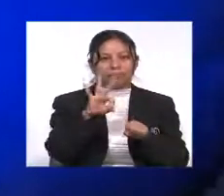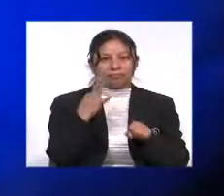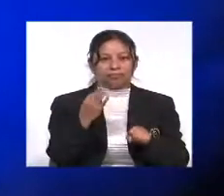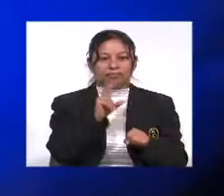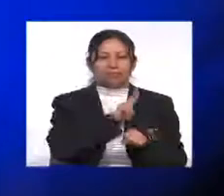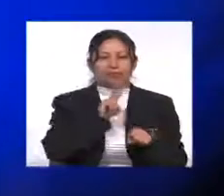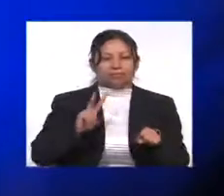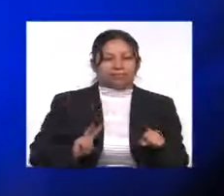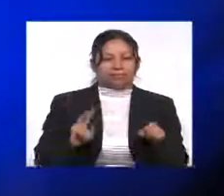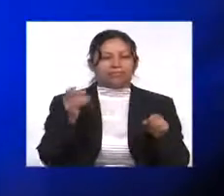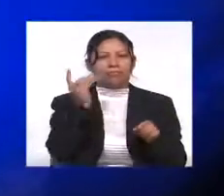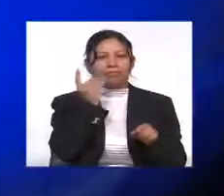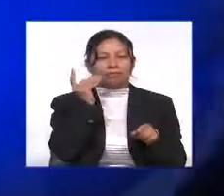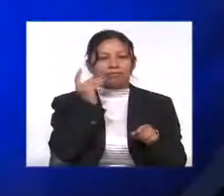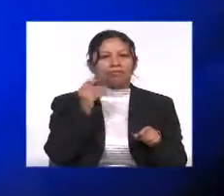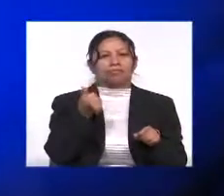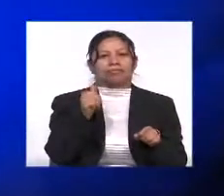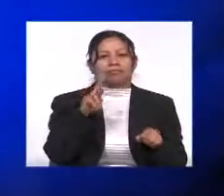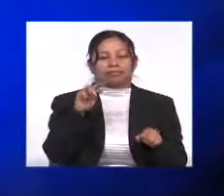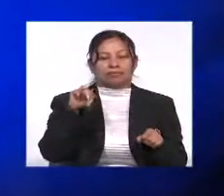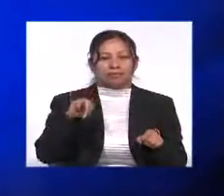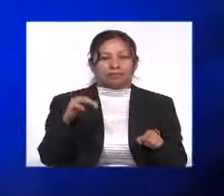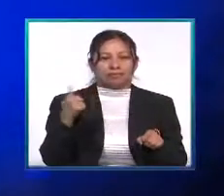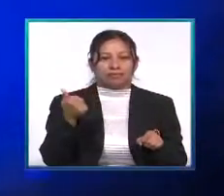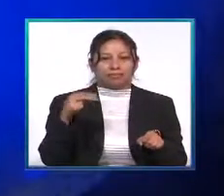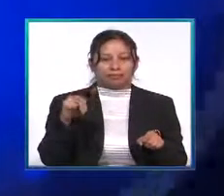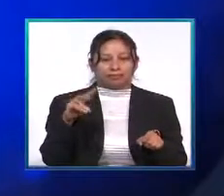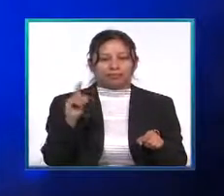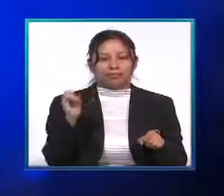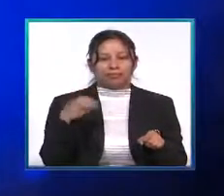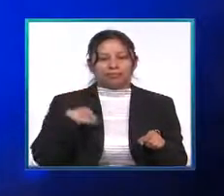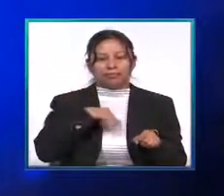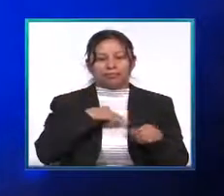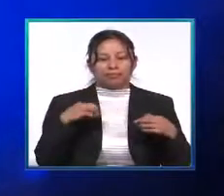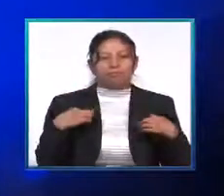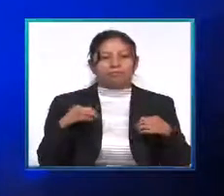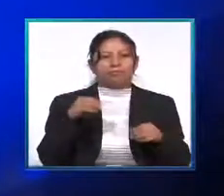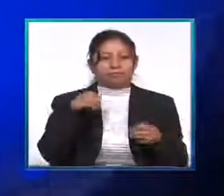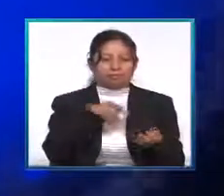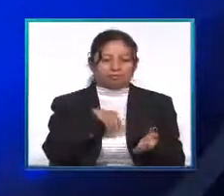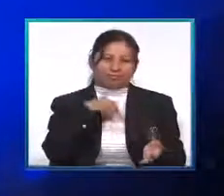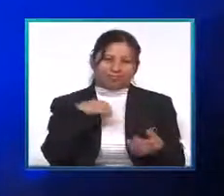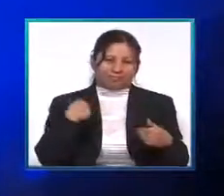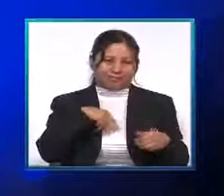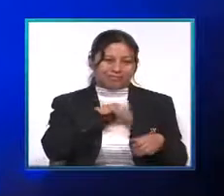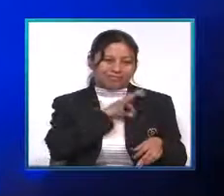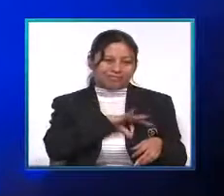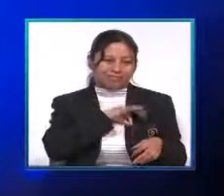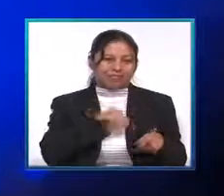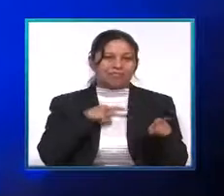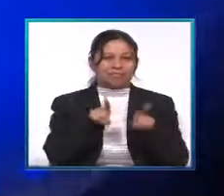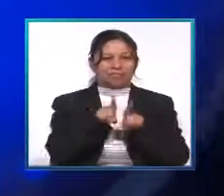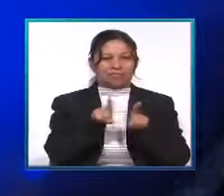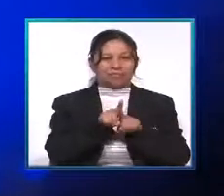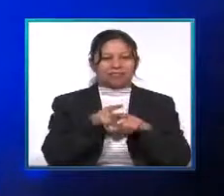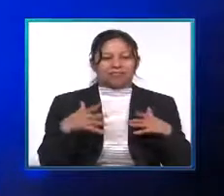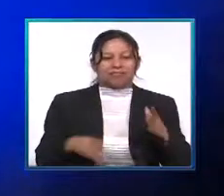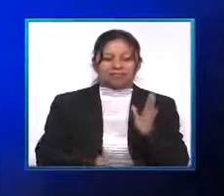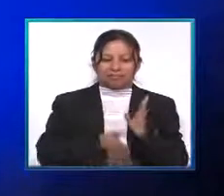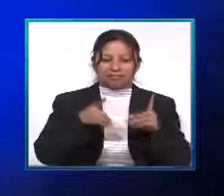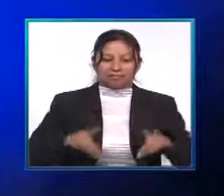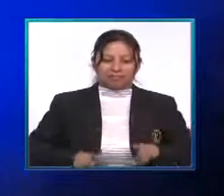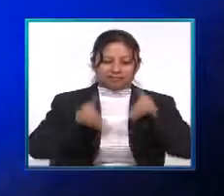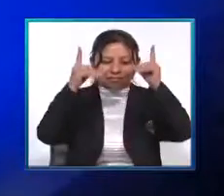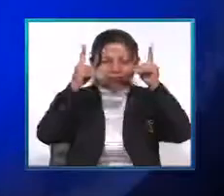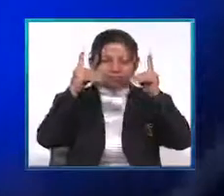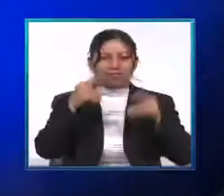tercer vicepresidente de Junta Directiva, el diputado Armando Castillo, con autoridades del Ministerio de Salud Pública y Asistencia Social, también autoridades del Ministerio de Desarrollo Social